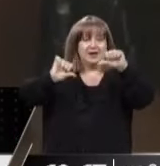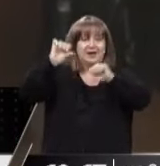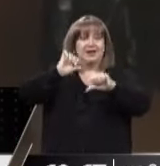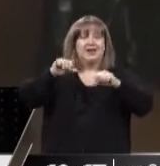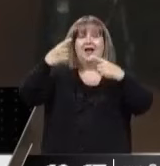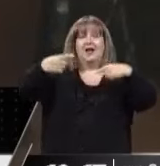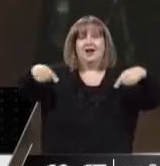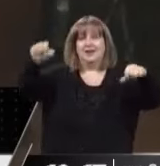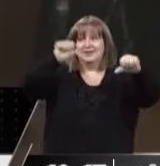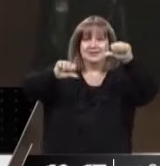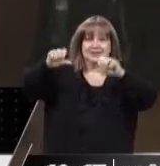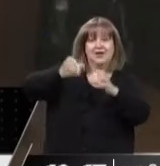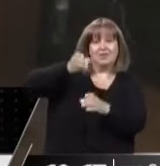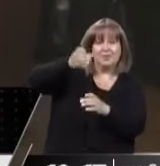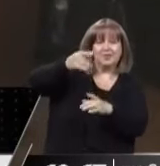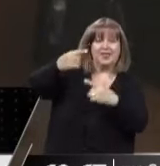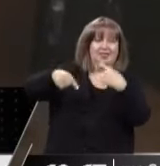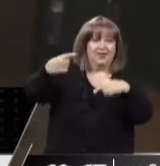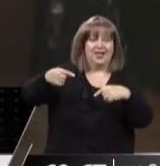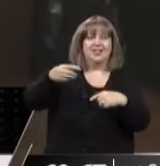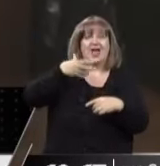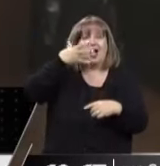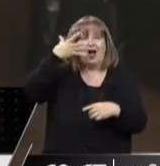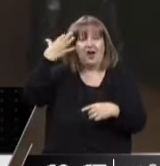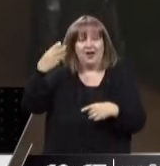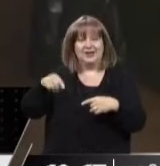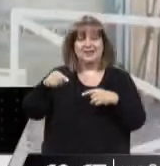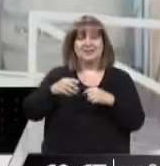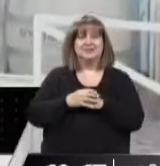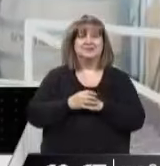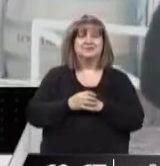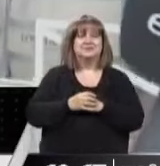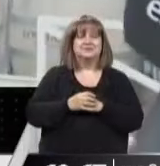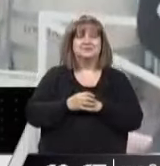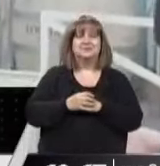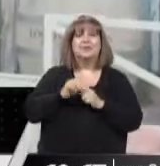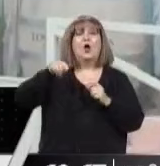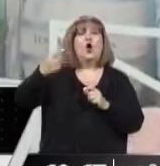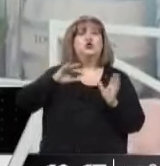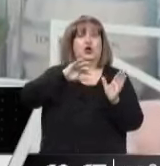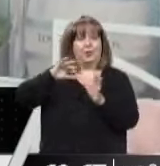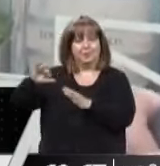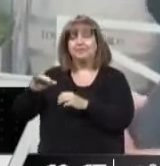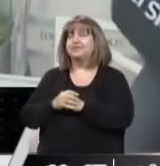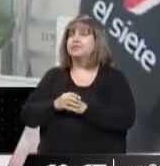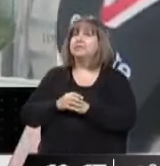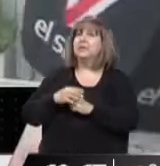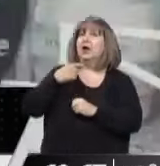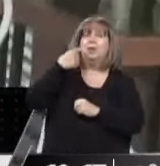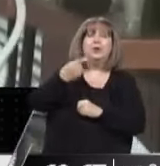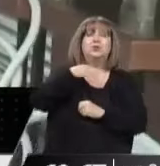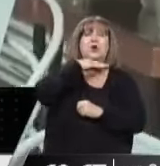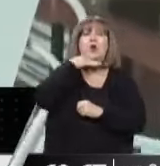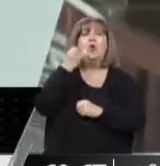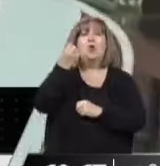colores. Con eso vamos a hacer tragos que sean iguales, si es posible. Juan Pablo, ¿de qué manera se están preparando para el